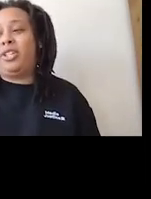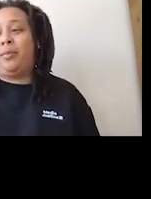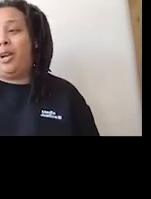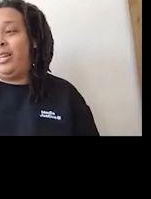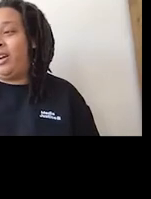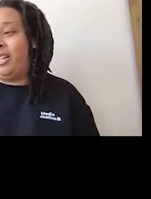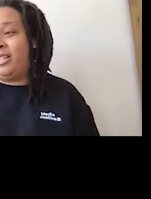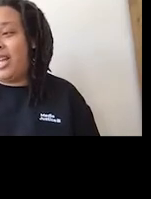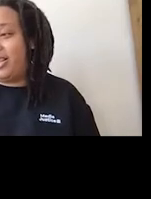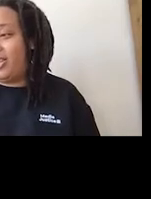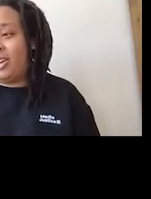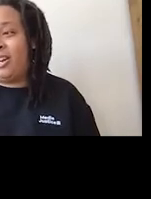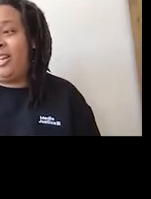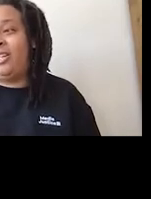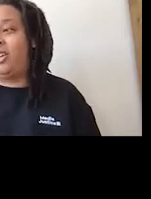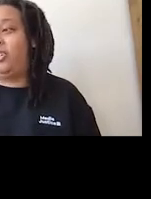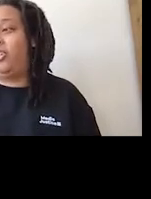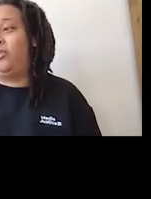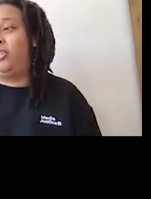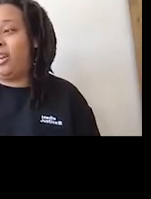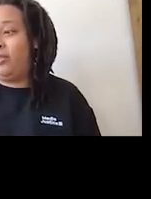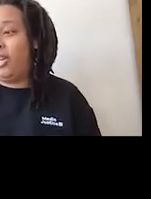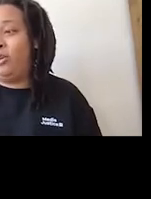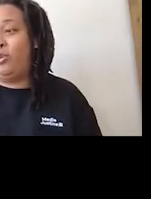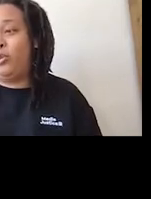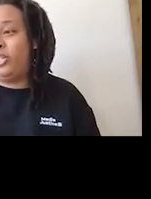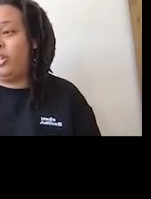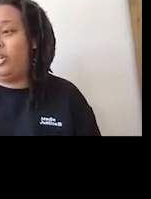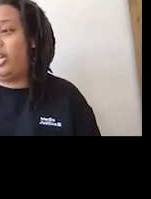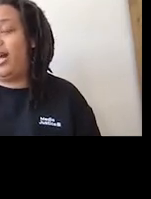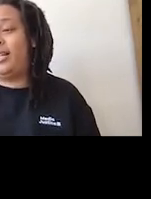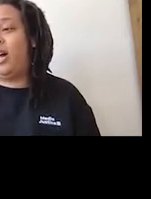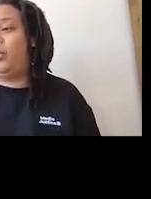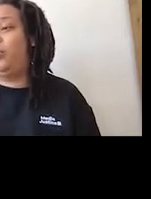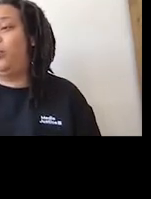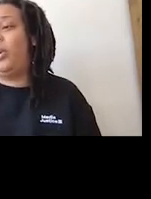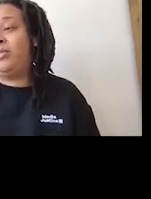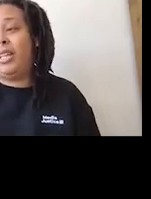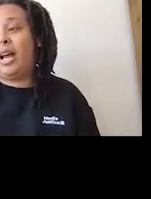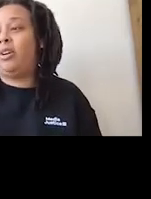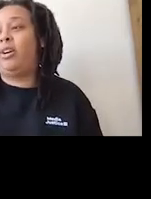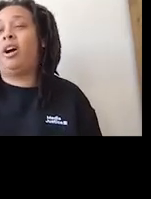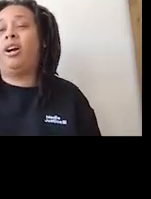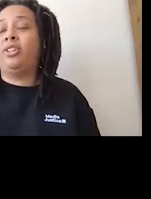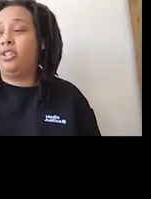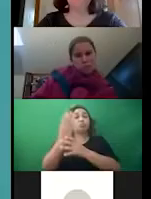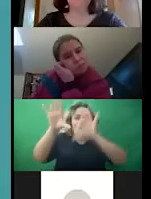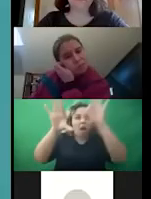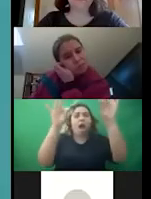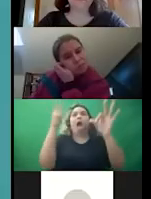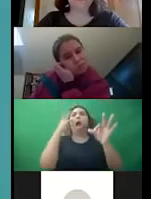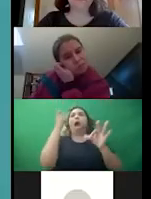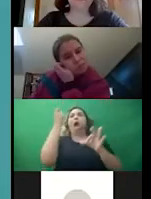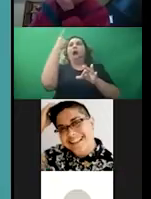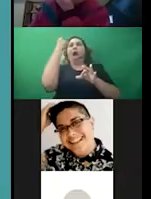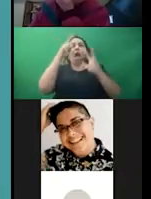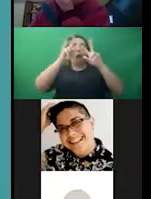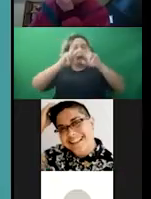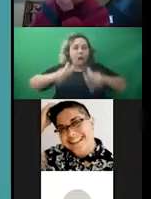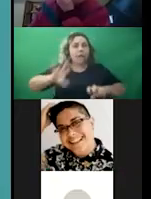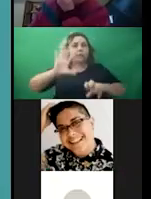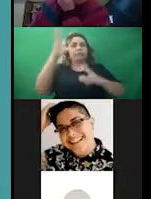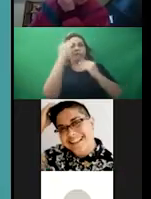hierro y también quiero reconocer que no así sabiendo esto esta agresividad